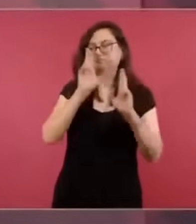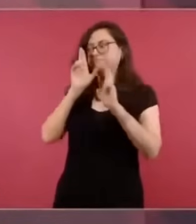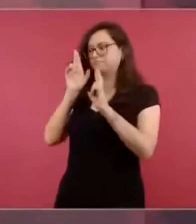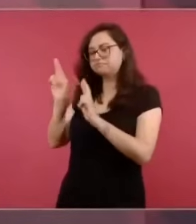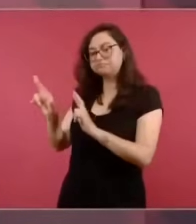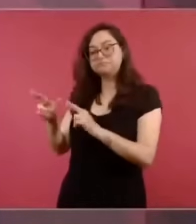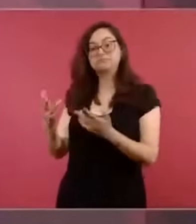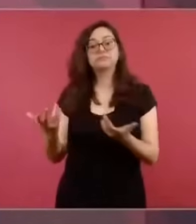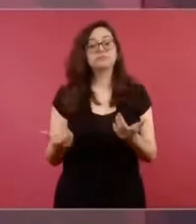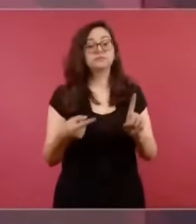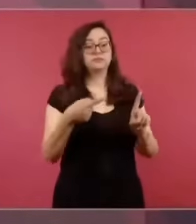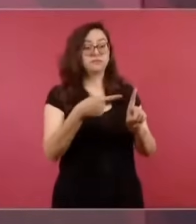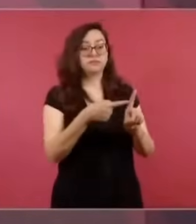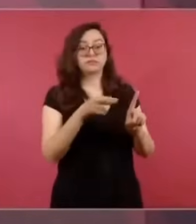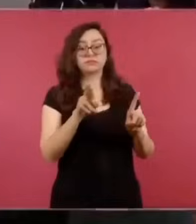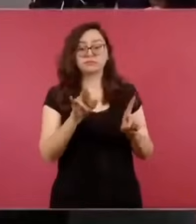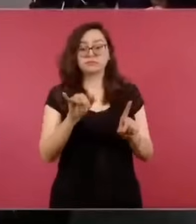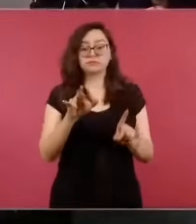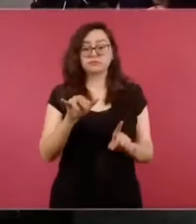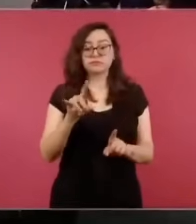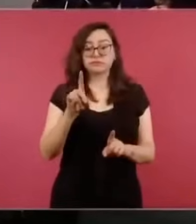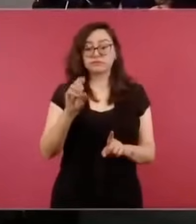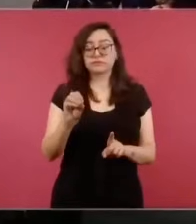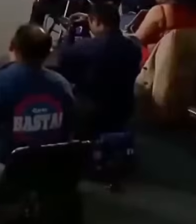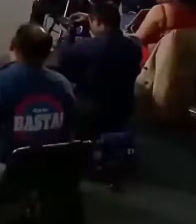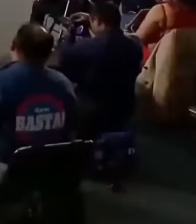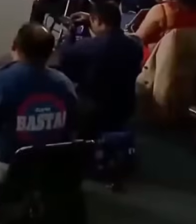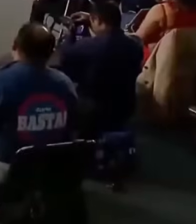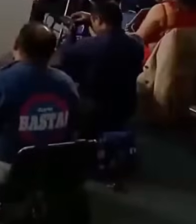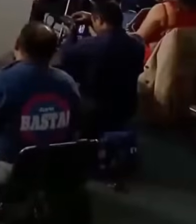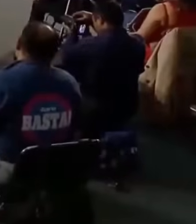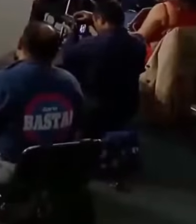a Ricardo Salinas Pliego no le importa